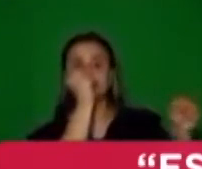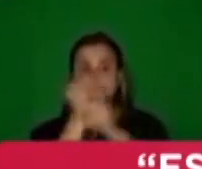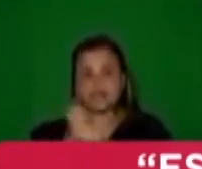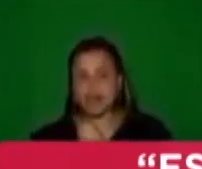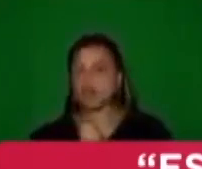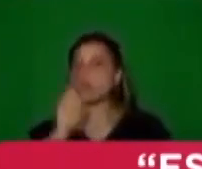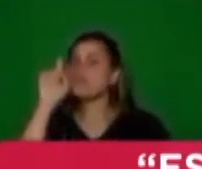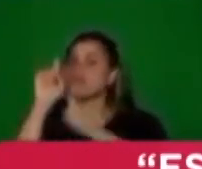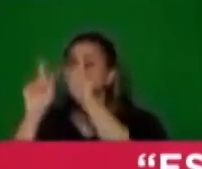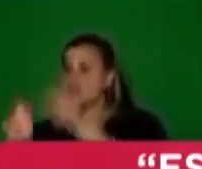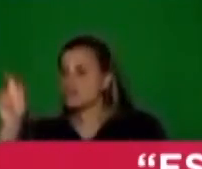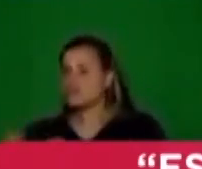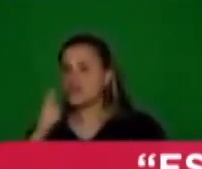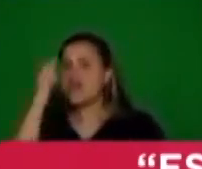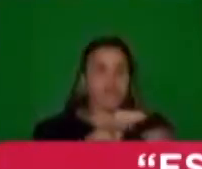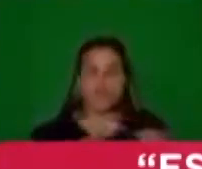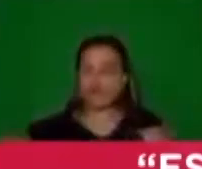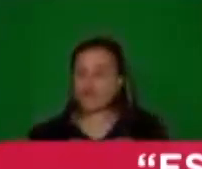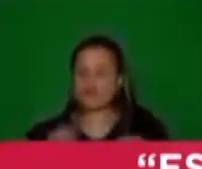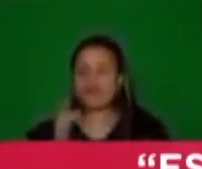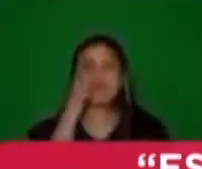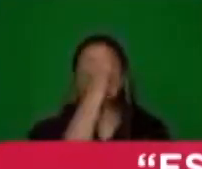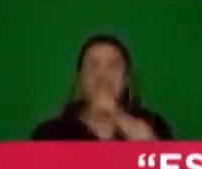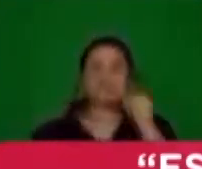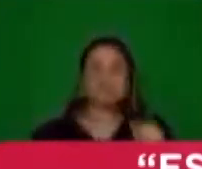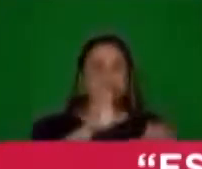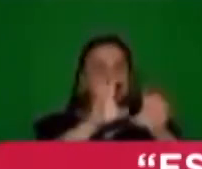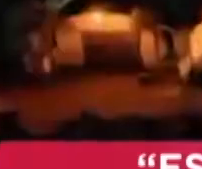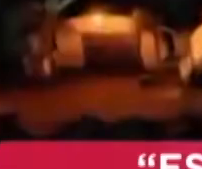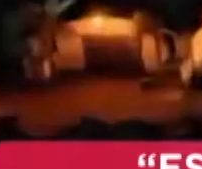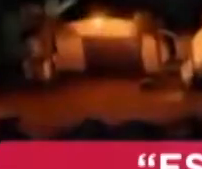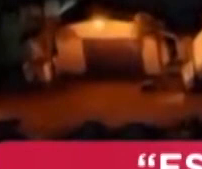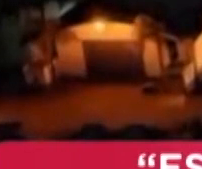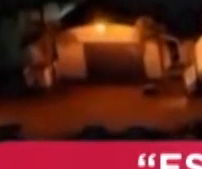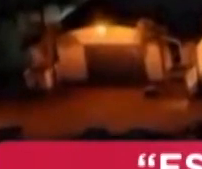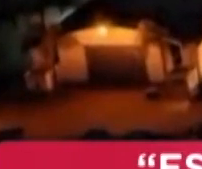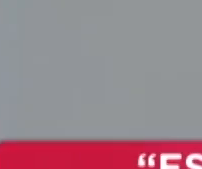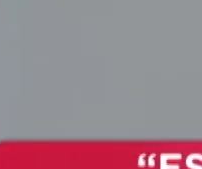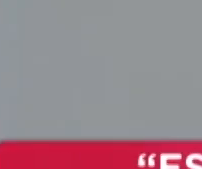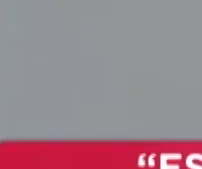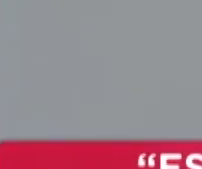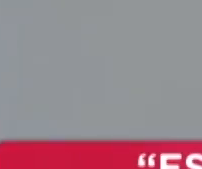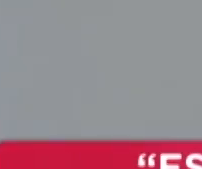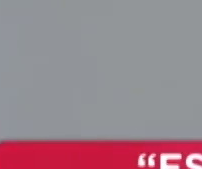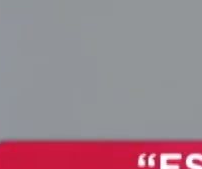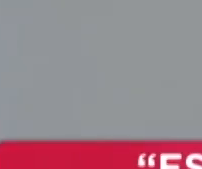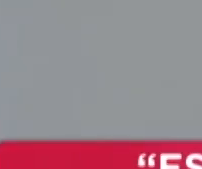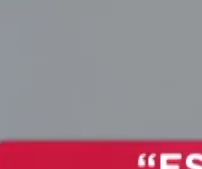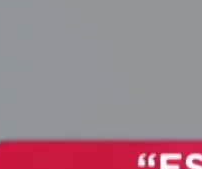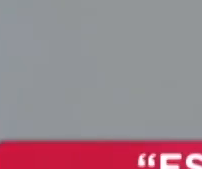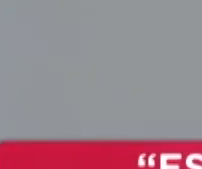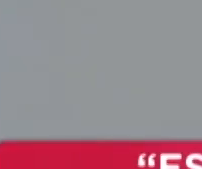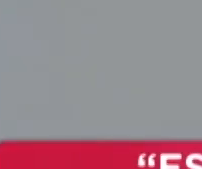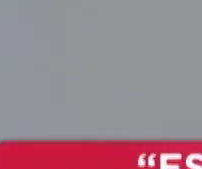Angelós, se lo llamó la silla vacía, ¿no? Y también se terminó transformando en noticia la ausencia. Entonces, en la medida que nosotros